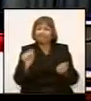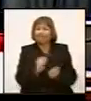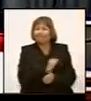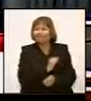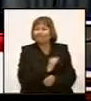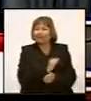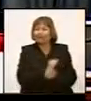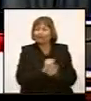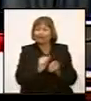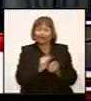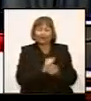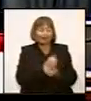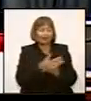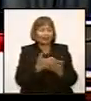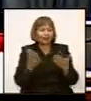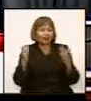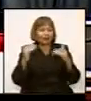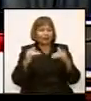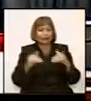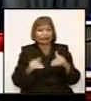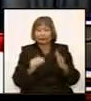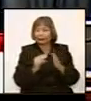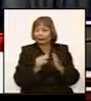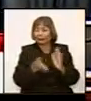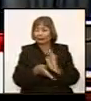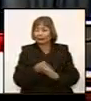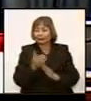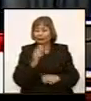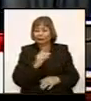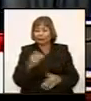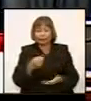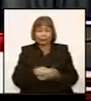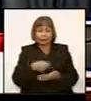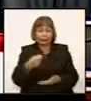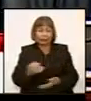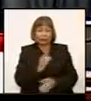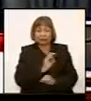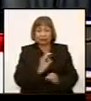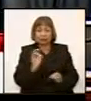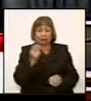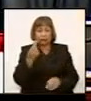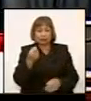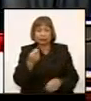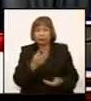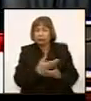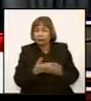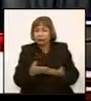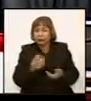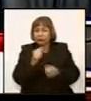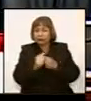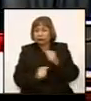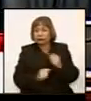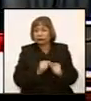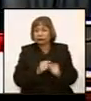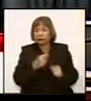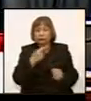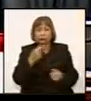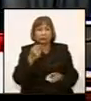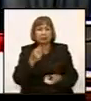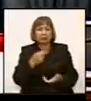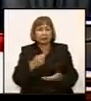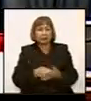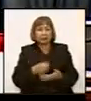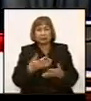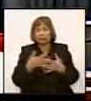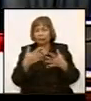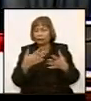destruyen. Una vez que salen de la vivienda por la que no han pagado un sol durante años, el arrendatario, que